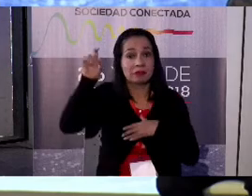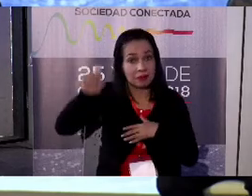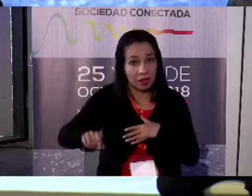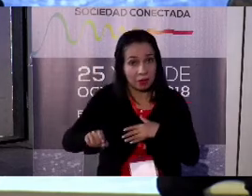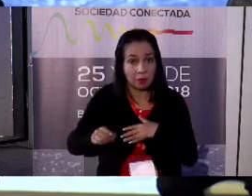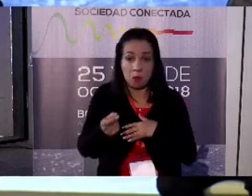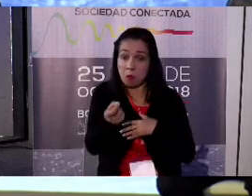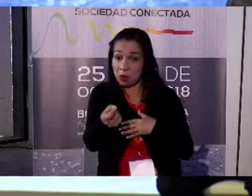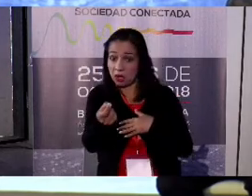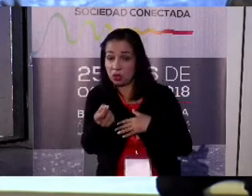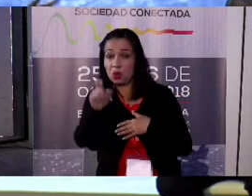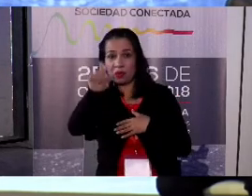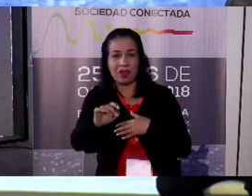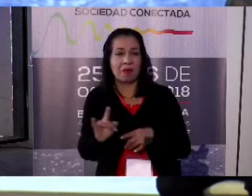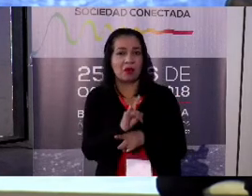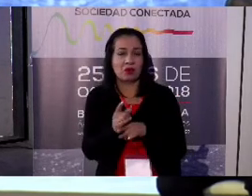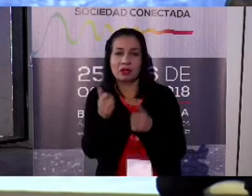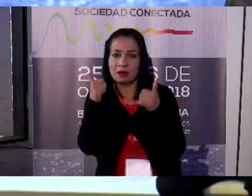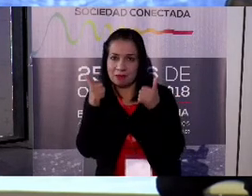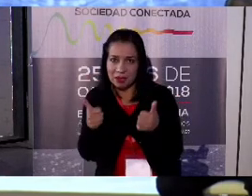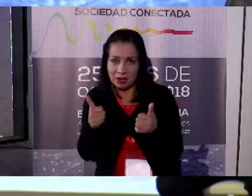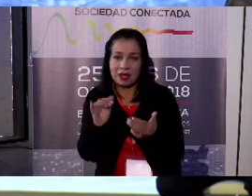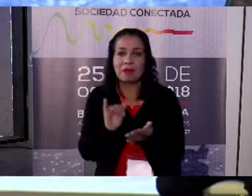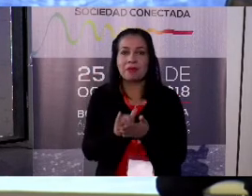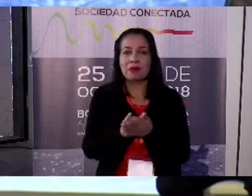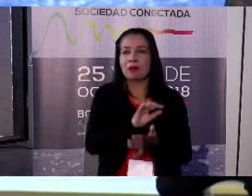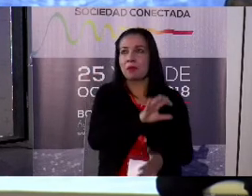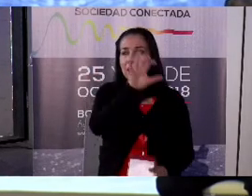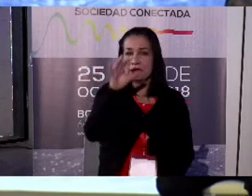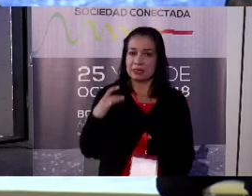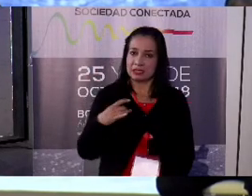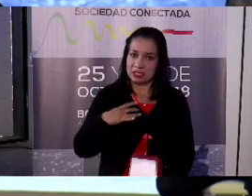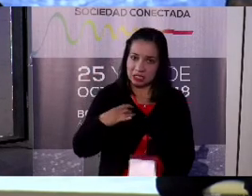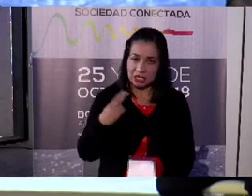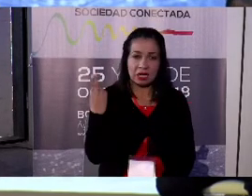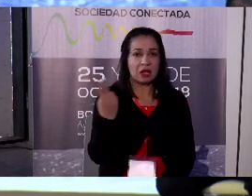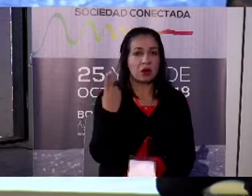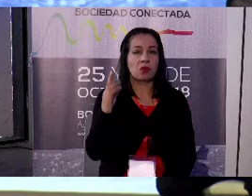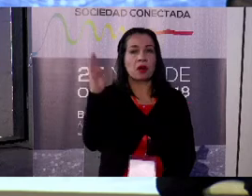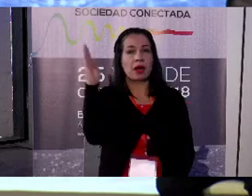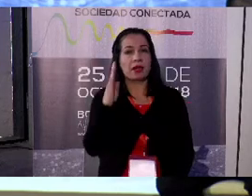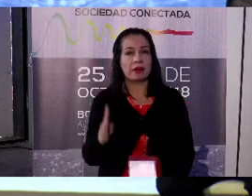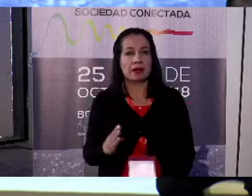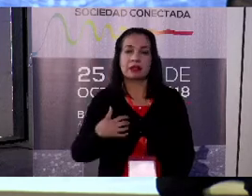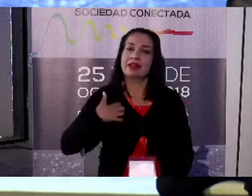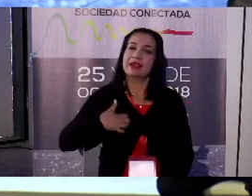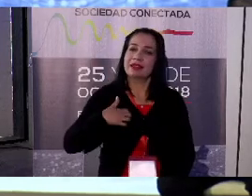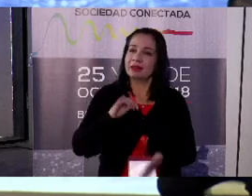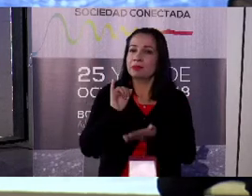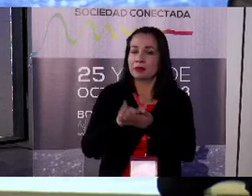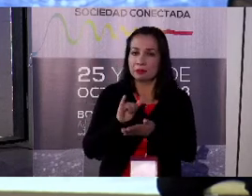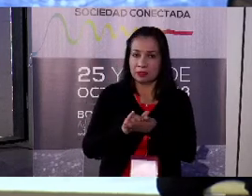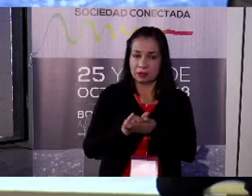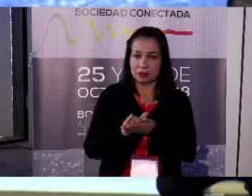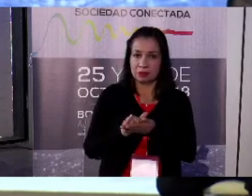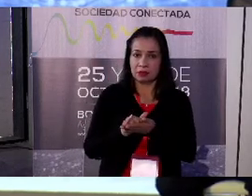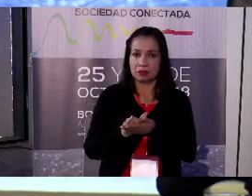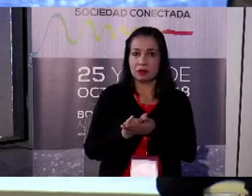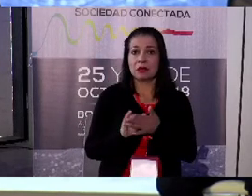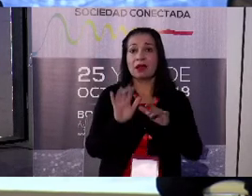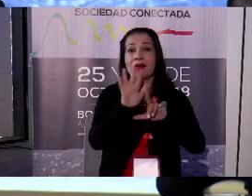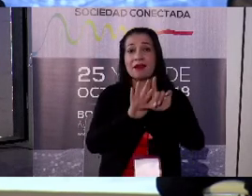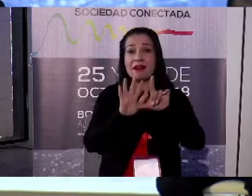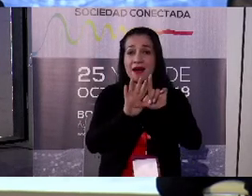pasa con chile Uruguay eh Brasil y Argentina por ejemplo pero esa gráfica que está